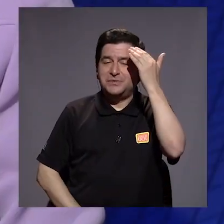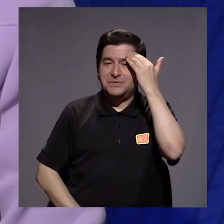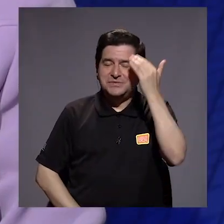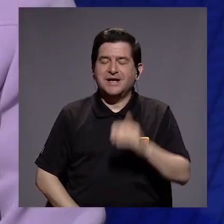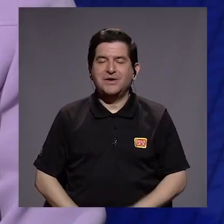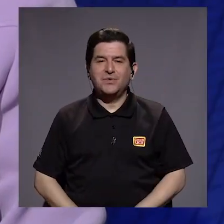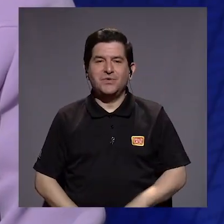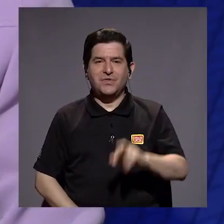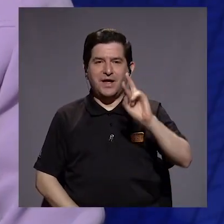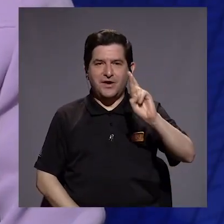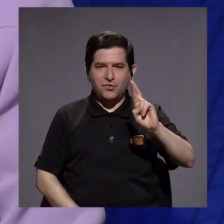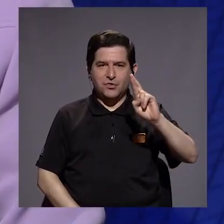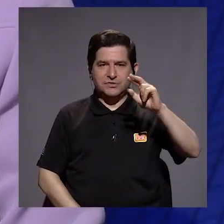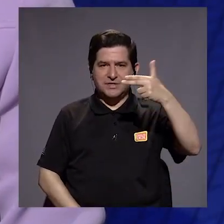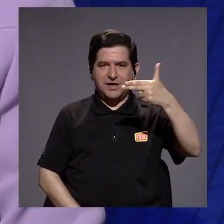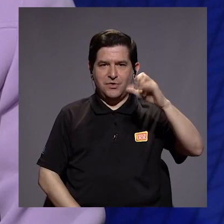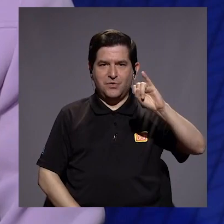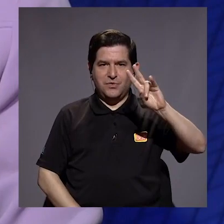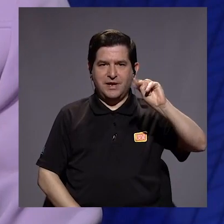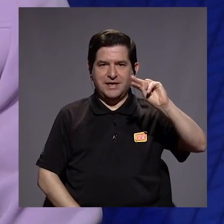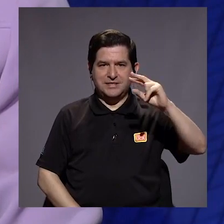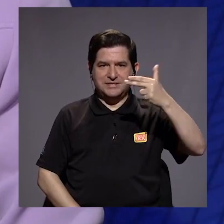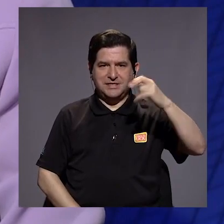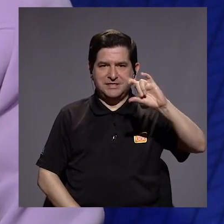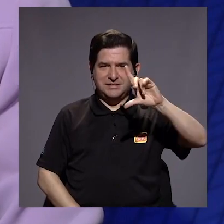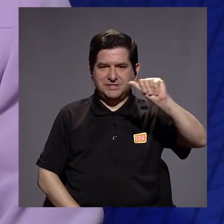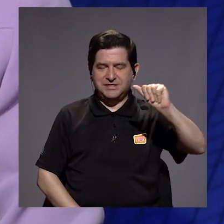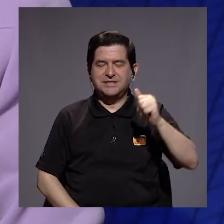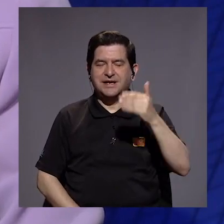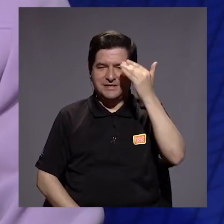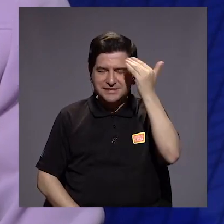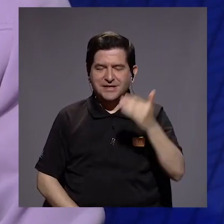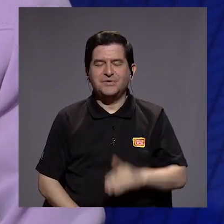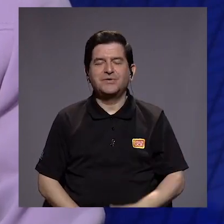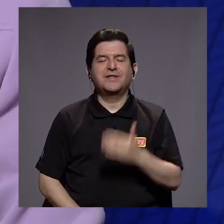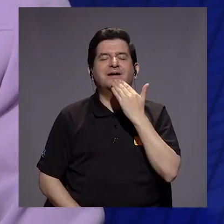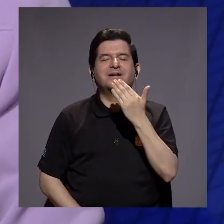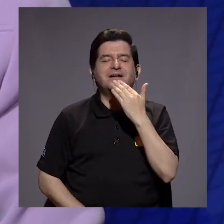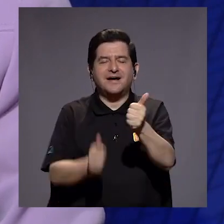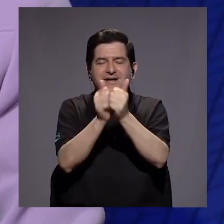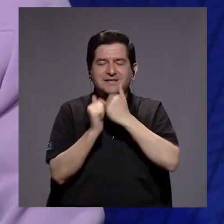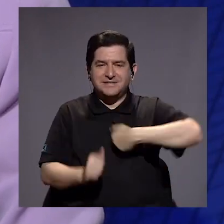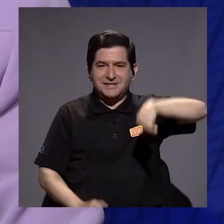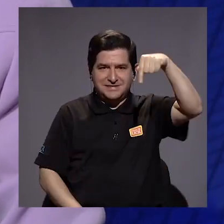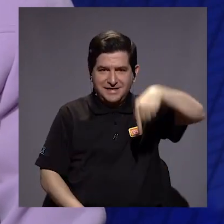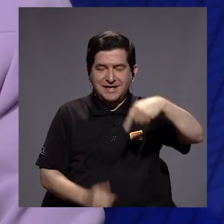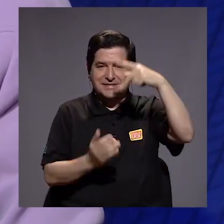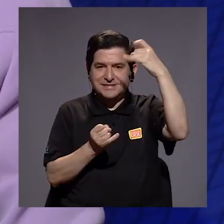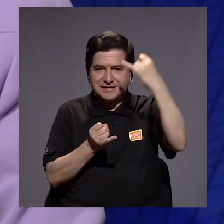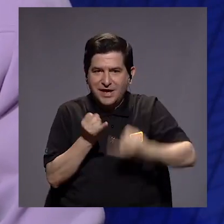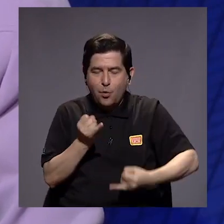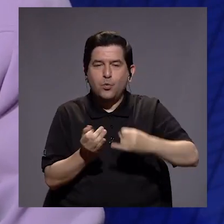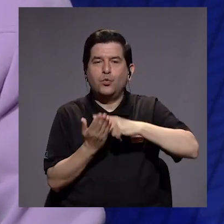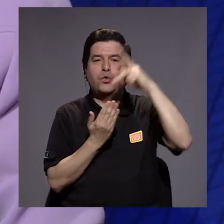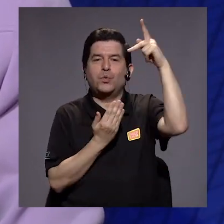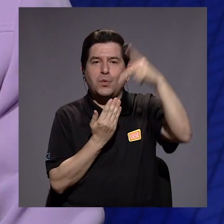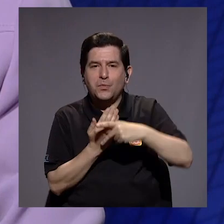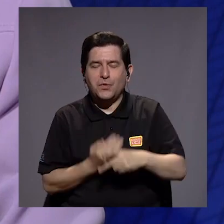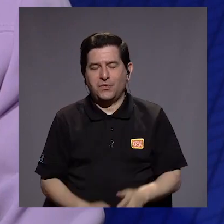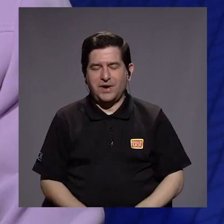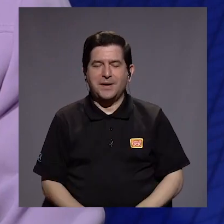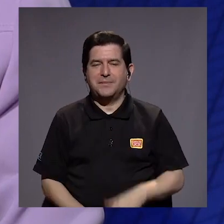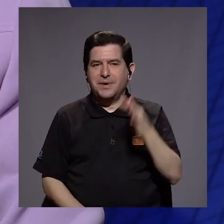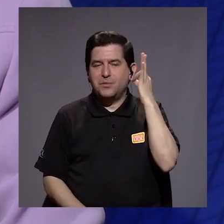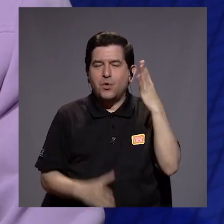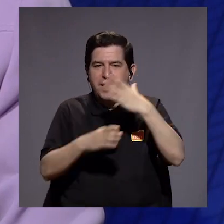saludo cordial. Rosaura Chinchilla les saluda y les da las gracias por acompañarnos en el último programa